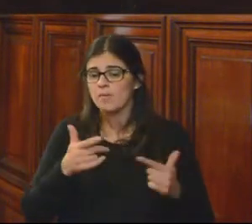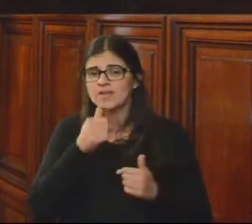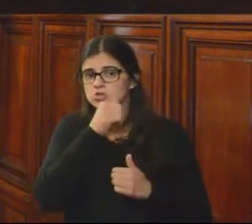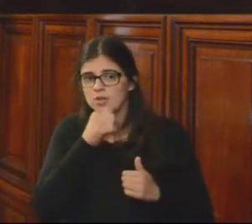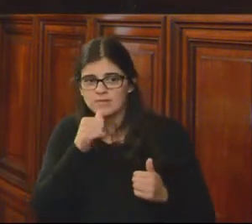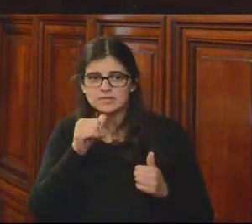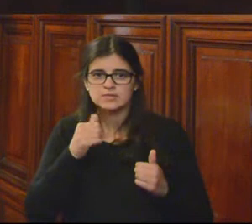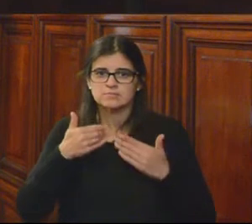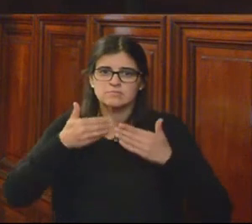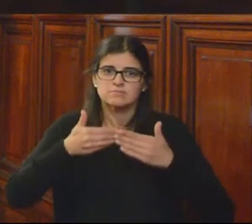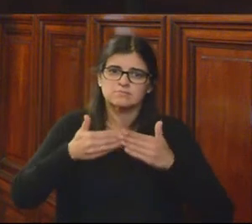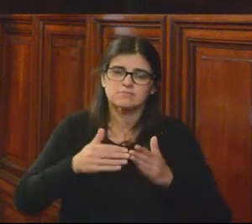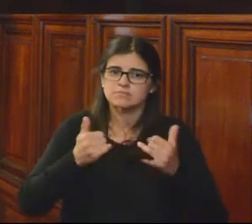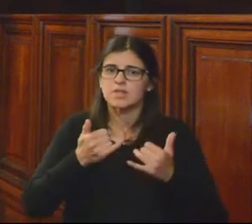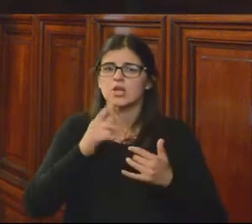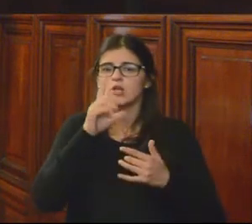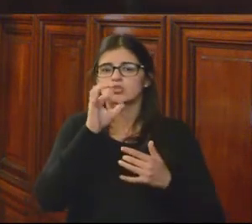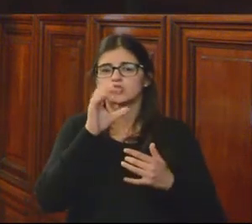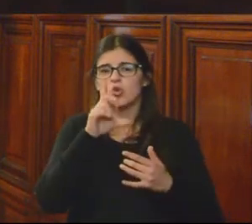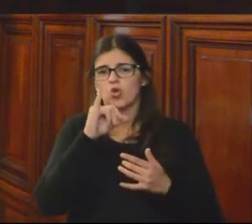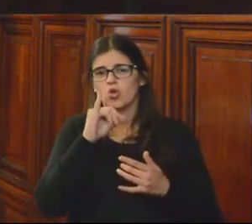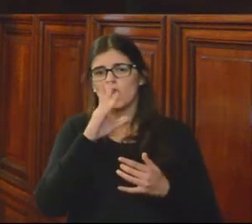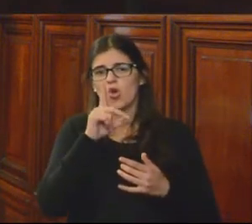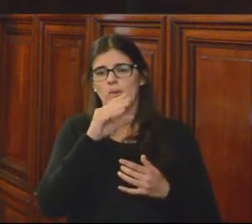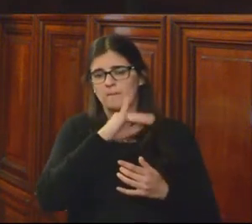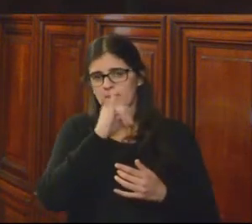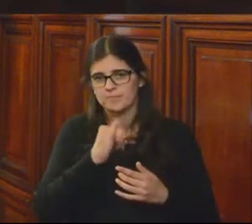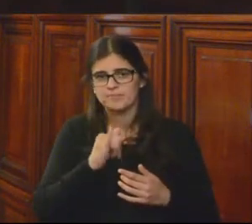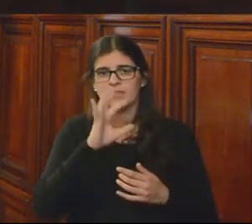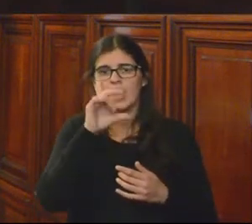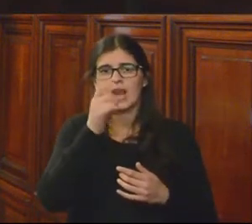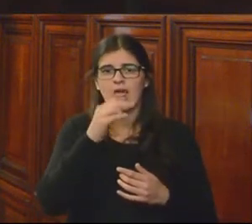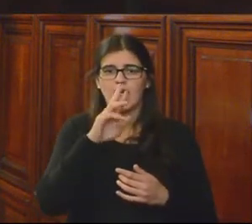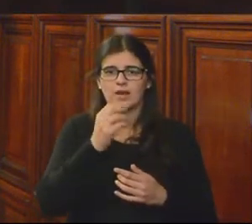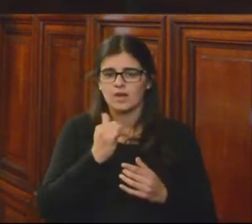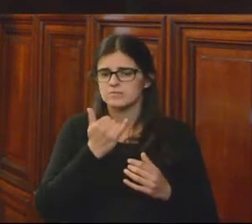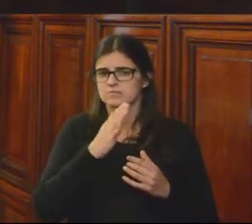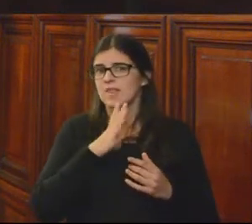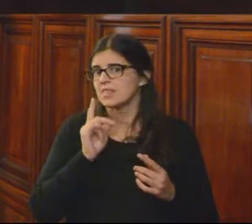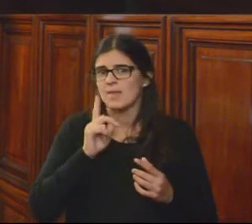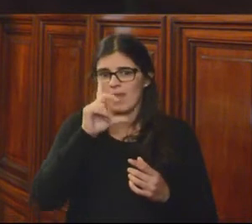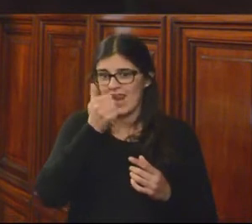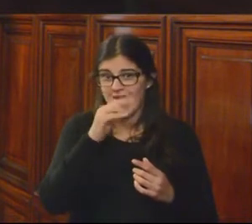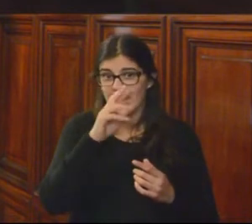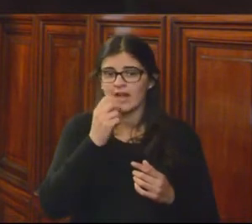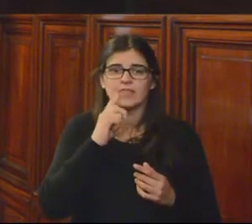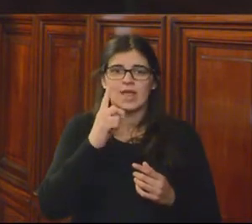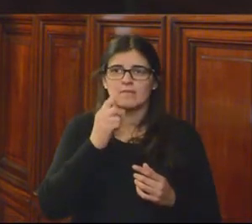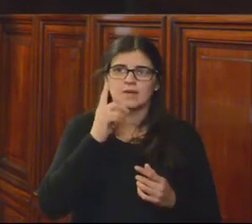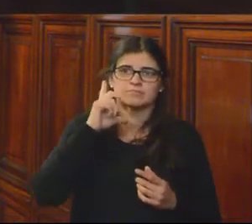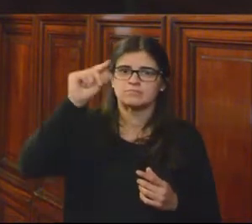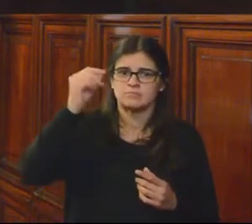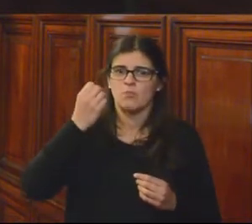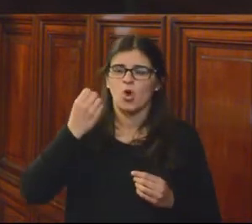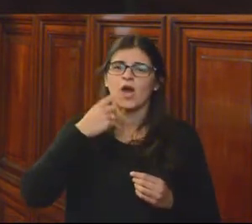resolverse. Menciono algunos: Gabriel Osorio, Alejandro Ledo, María Beatriz Lara. María Beatriz Lara tuvo que irse porque la amenazaron